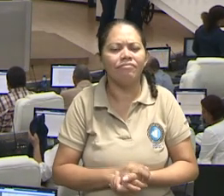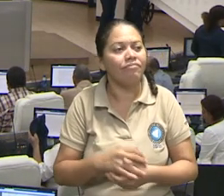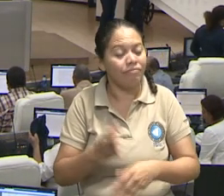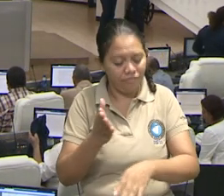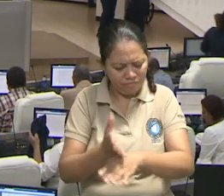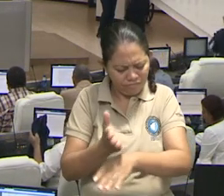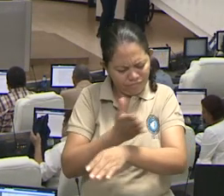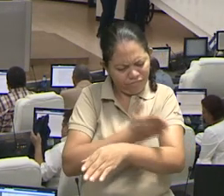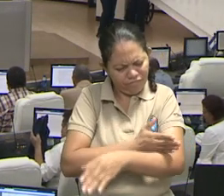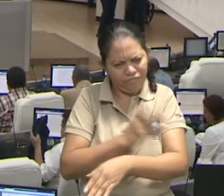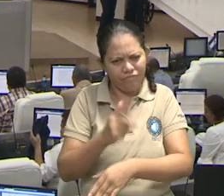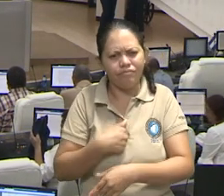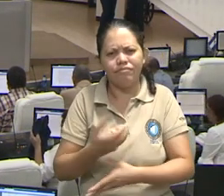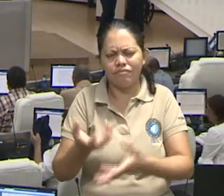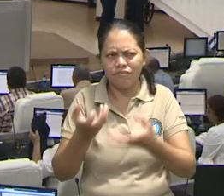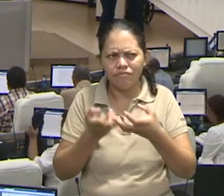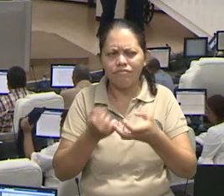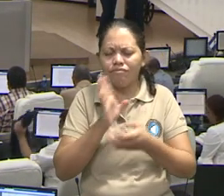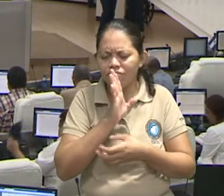Antes de todo, debo de